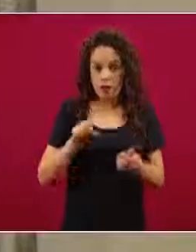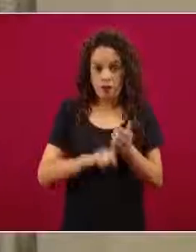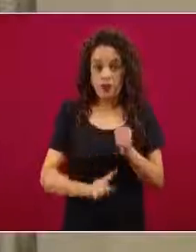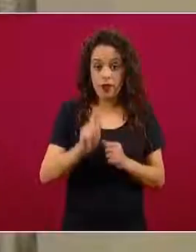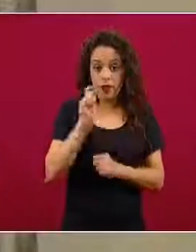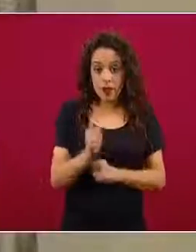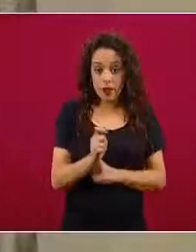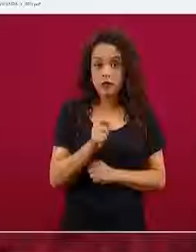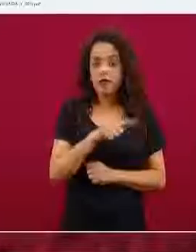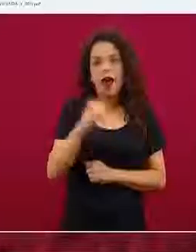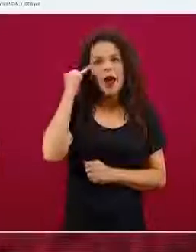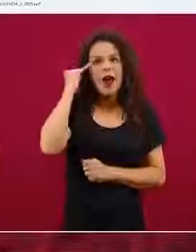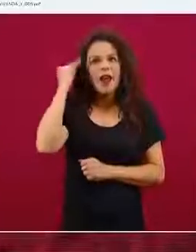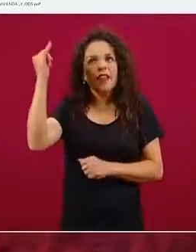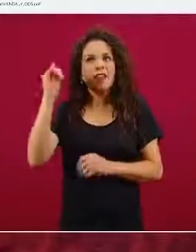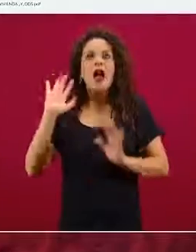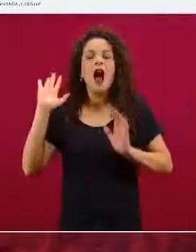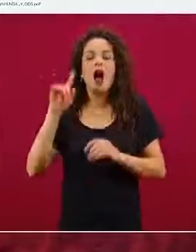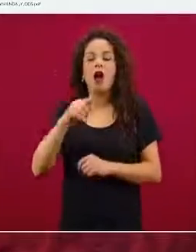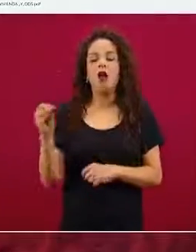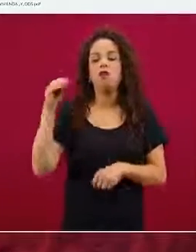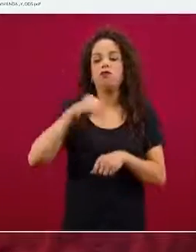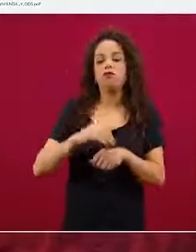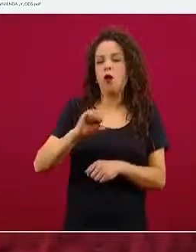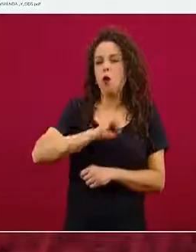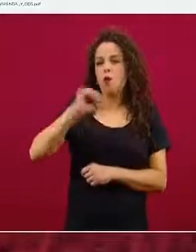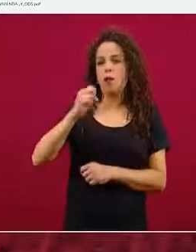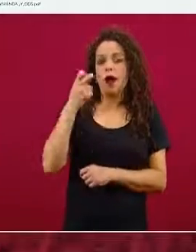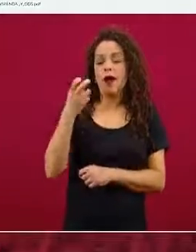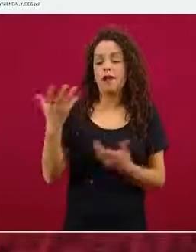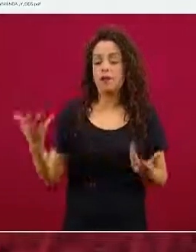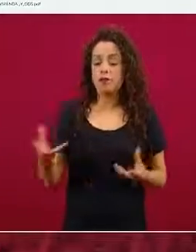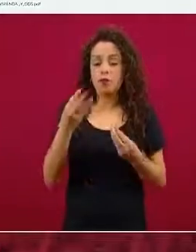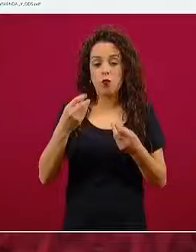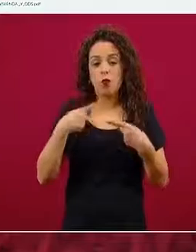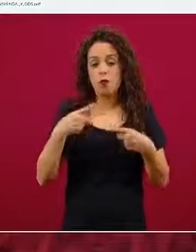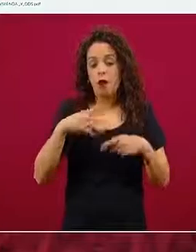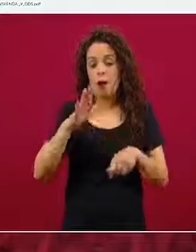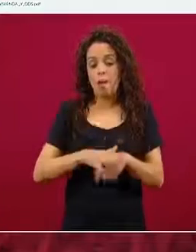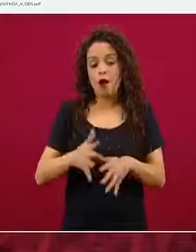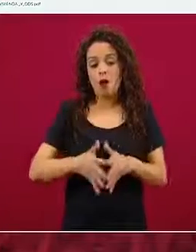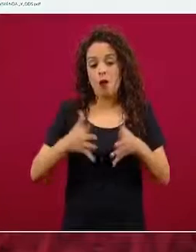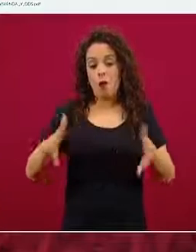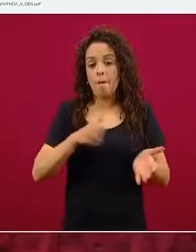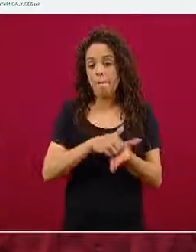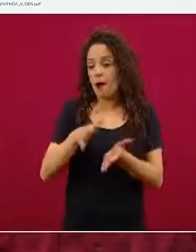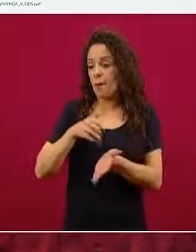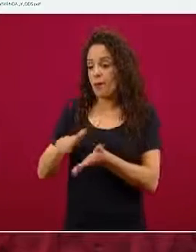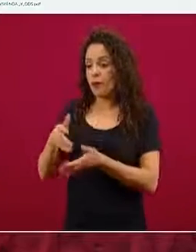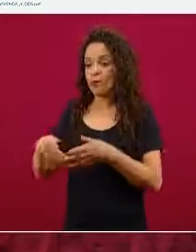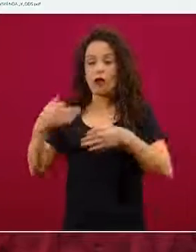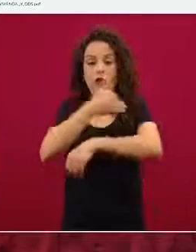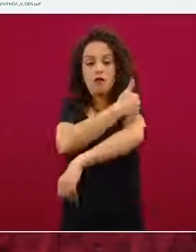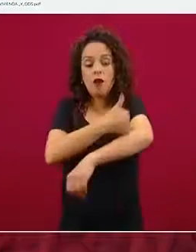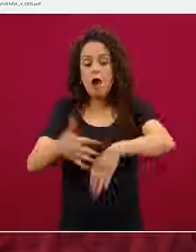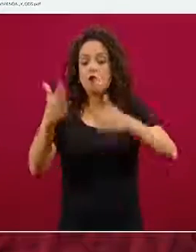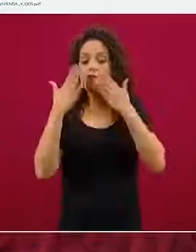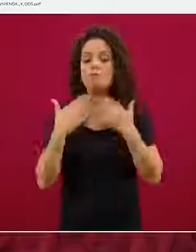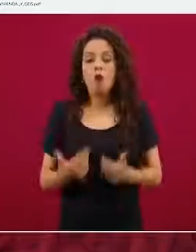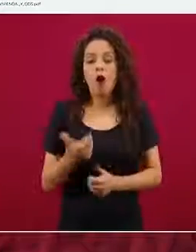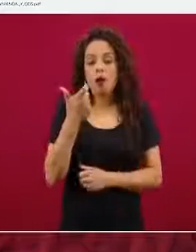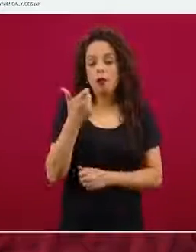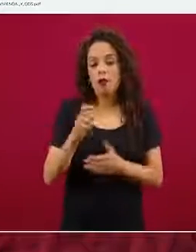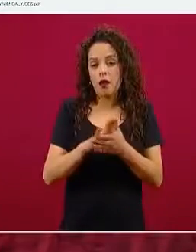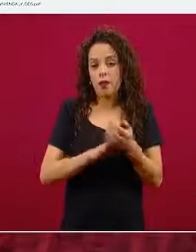de especulación del mercado, y eso genera una expulsión muy fuerte de población. Las familias de menores ingresos, sobre todo los